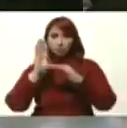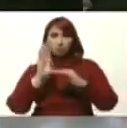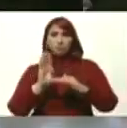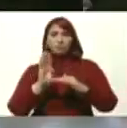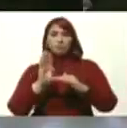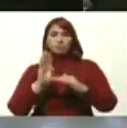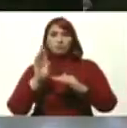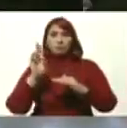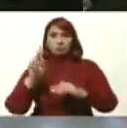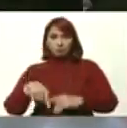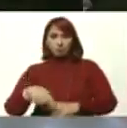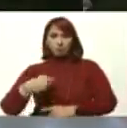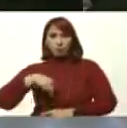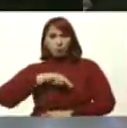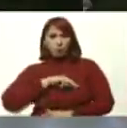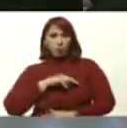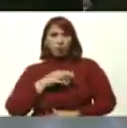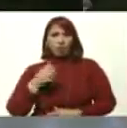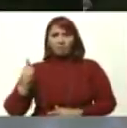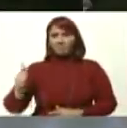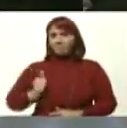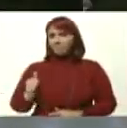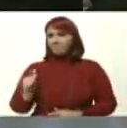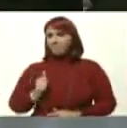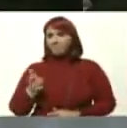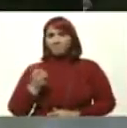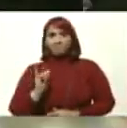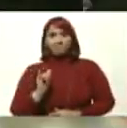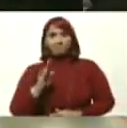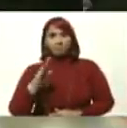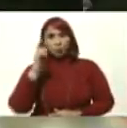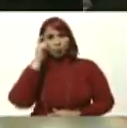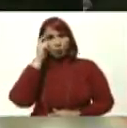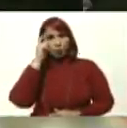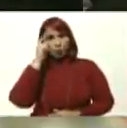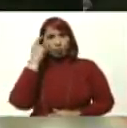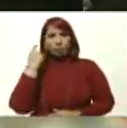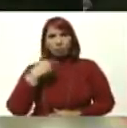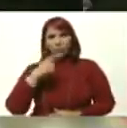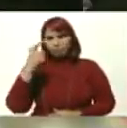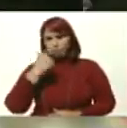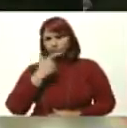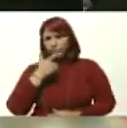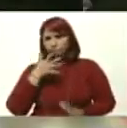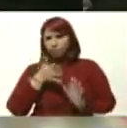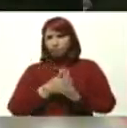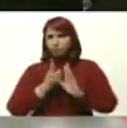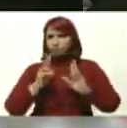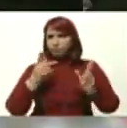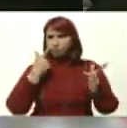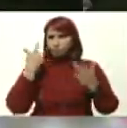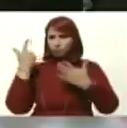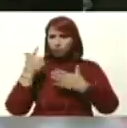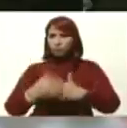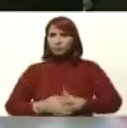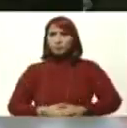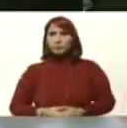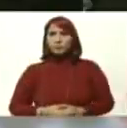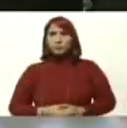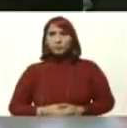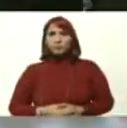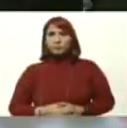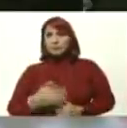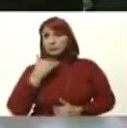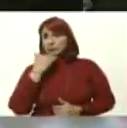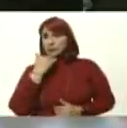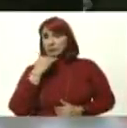a los nuestros, estén donde estén, Boris. Ten la seguridad de eso, querido Boris. Bueno, ya estamos terminando.